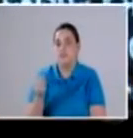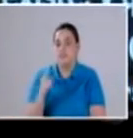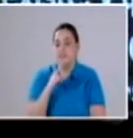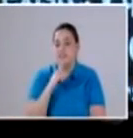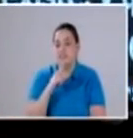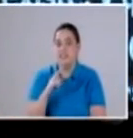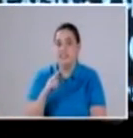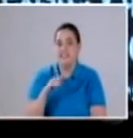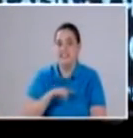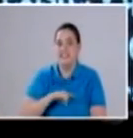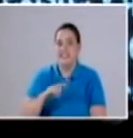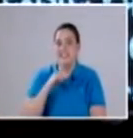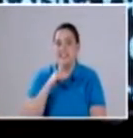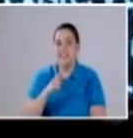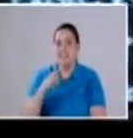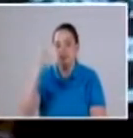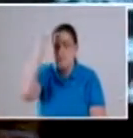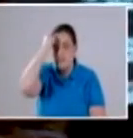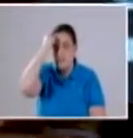mismo.